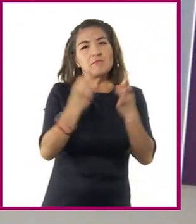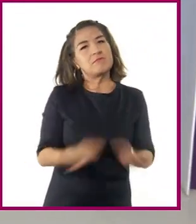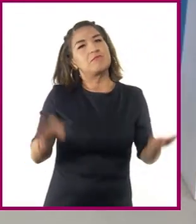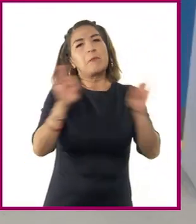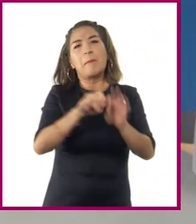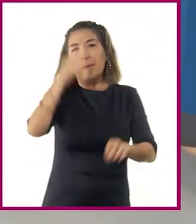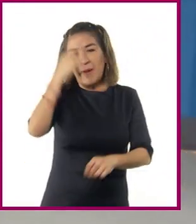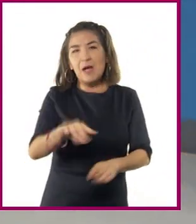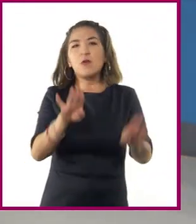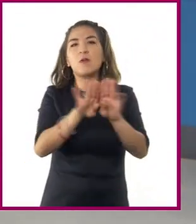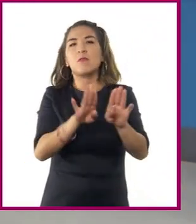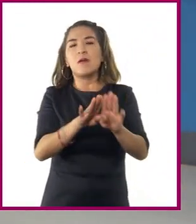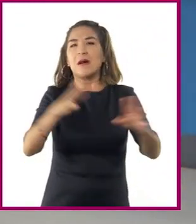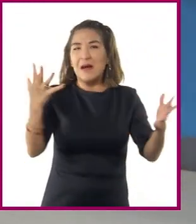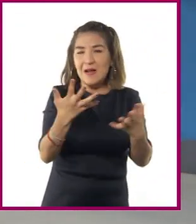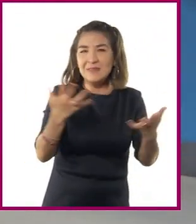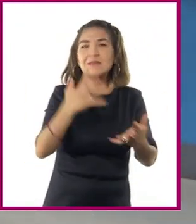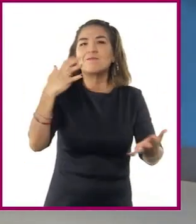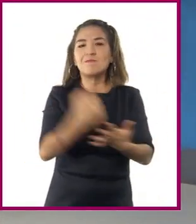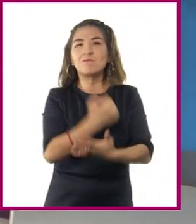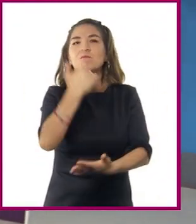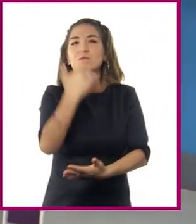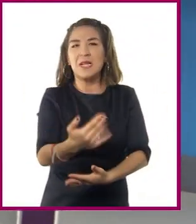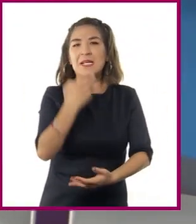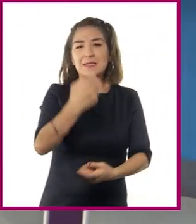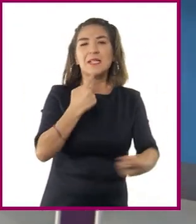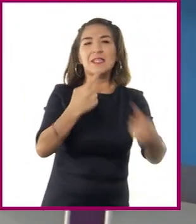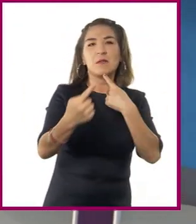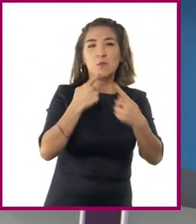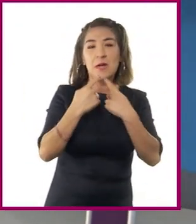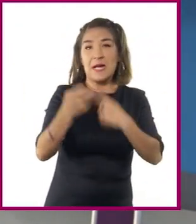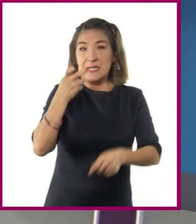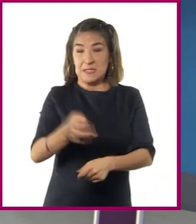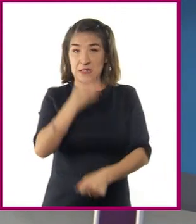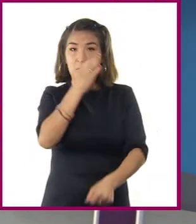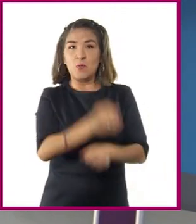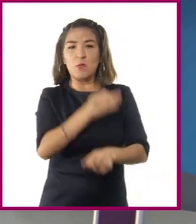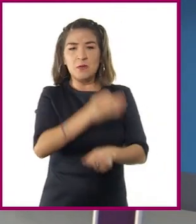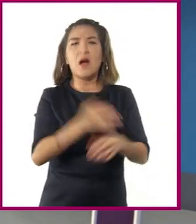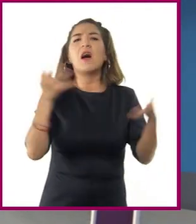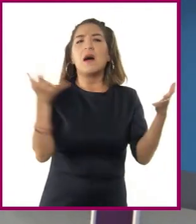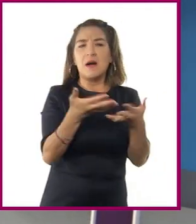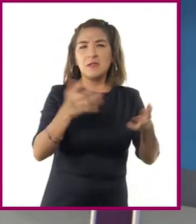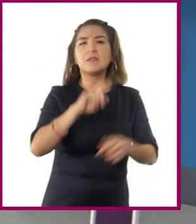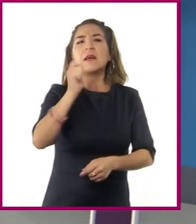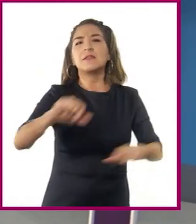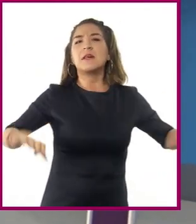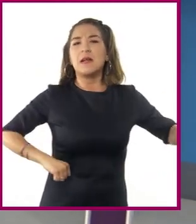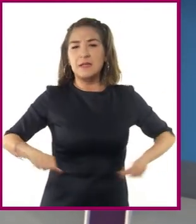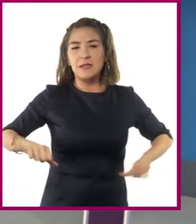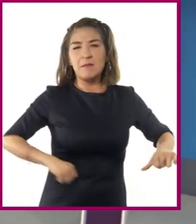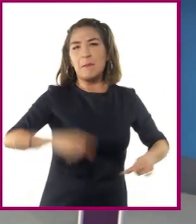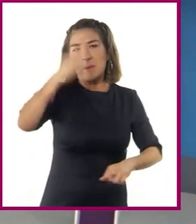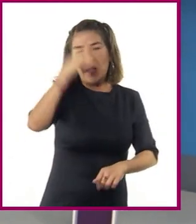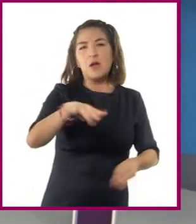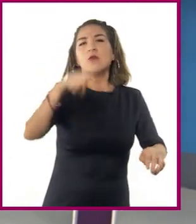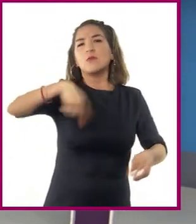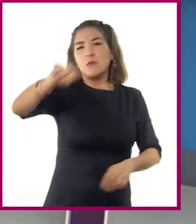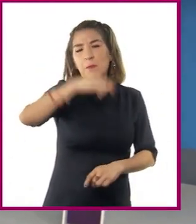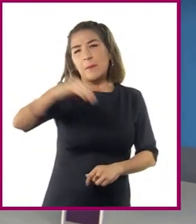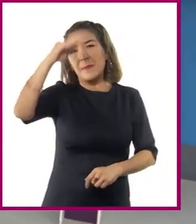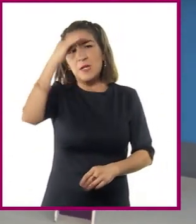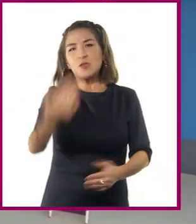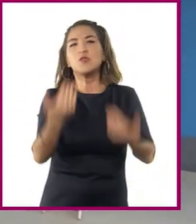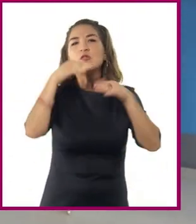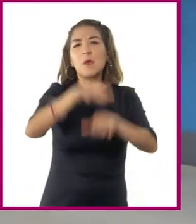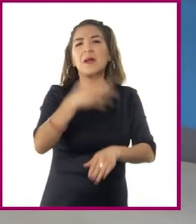para lograr una parte de la vida en democracia. En estos momentos realizaremos una actividad que nos hará reflexionar